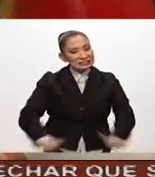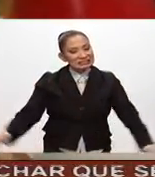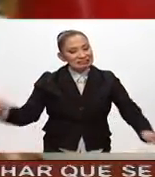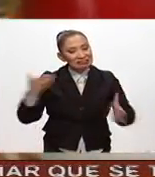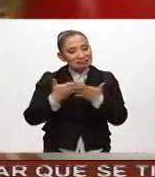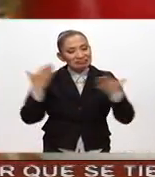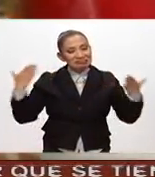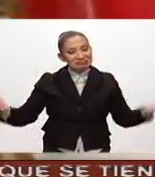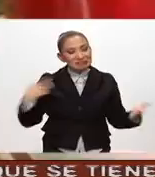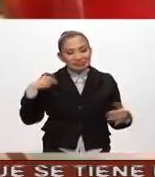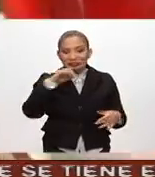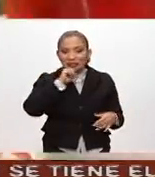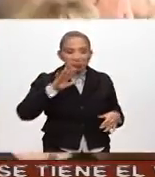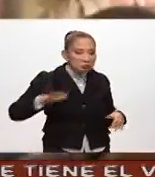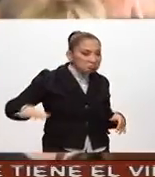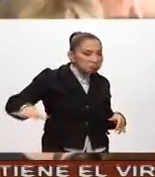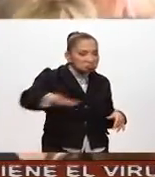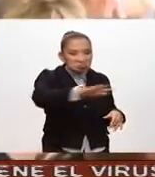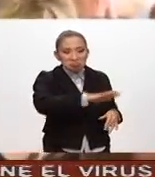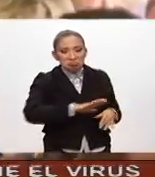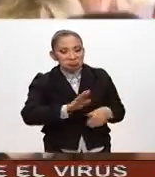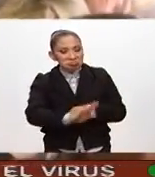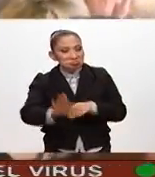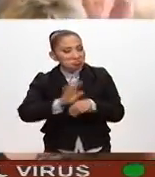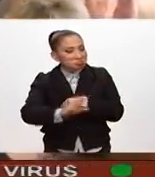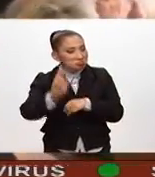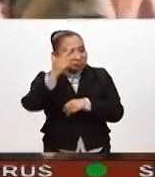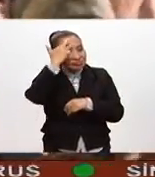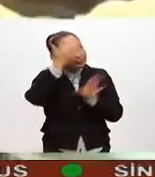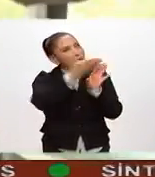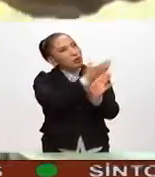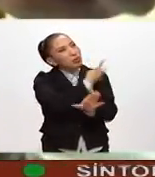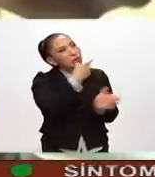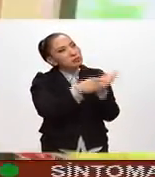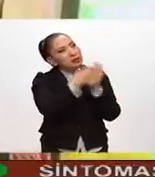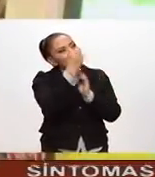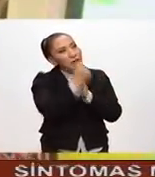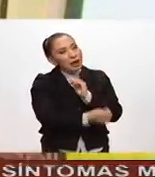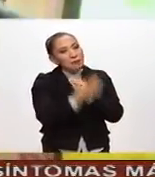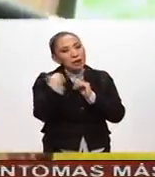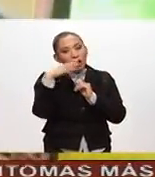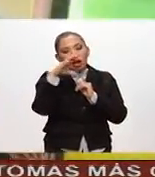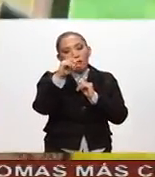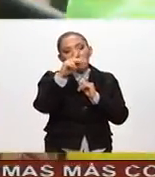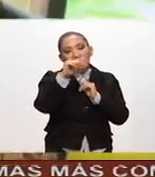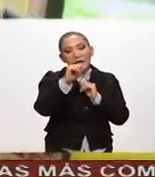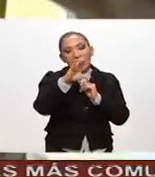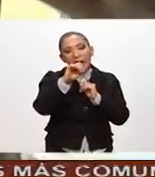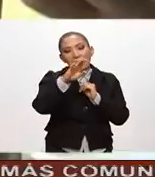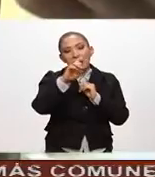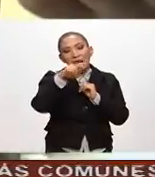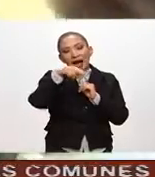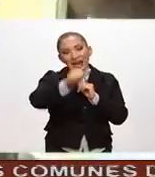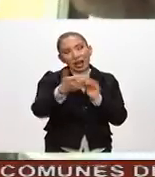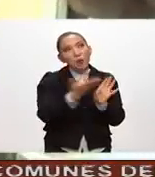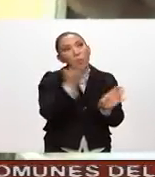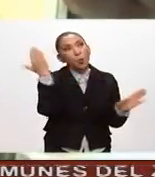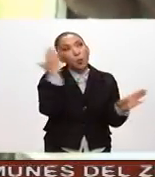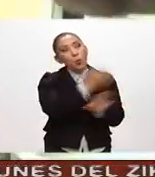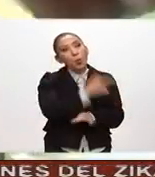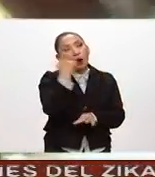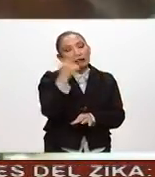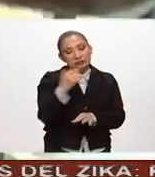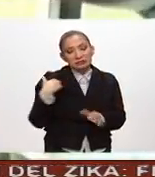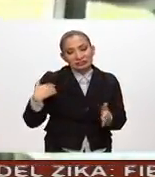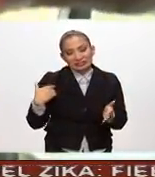Y también claro, el país recuerda cuando en 2009 en la playa de Copacabana los brasileños celebraban, hace